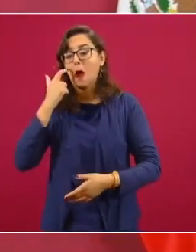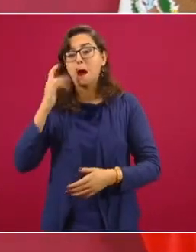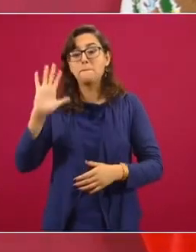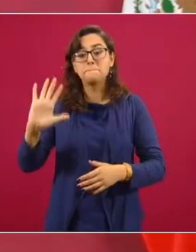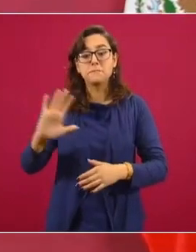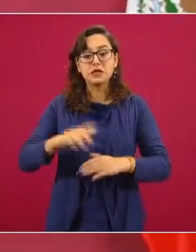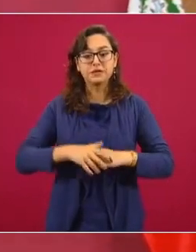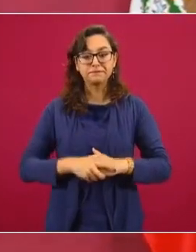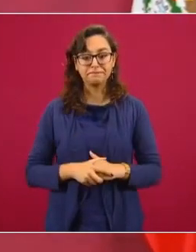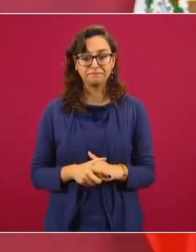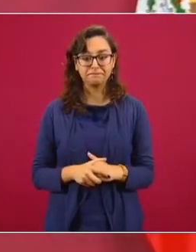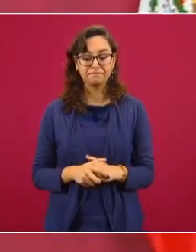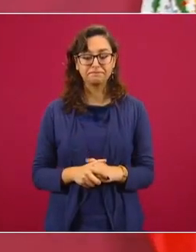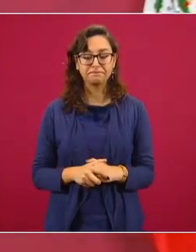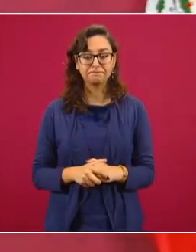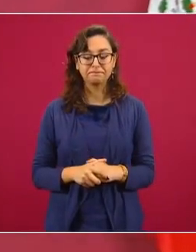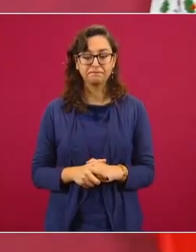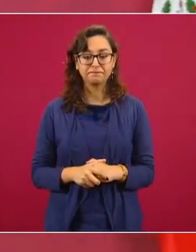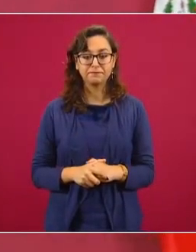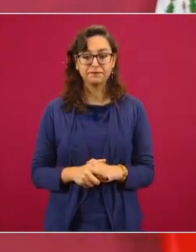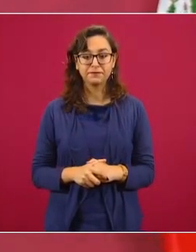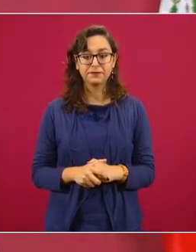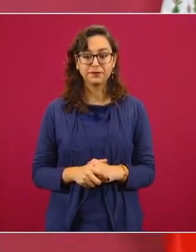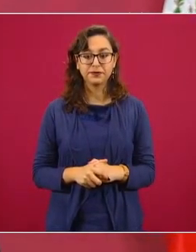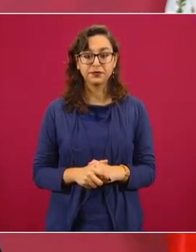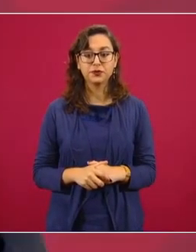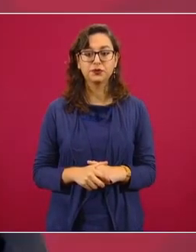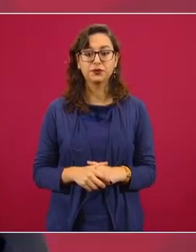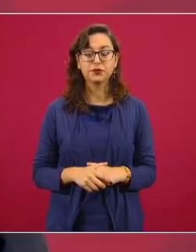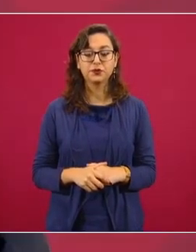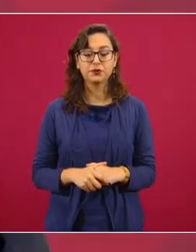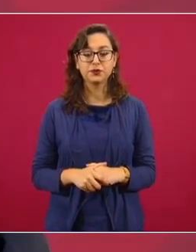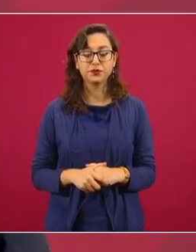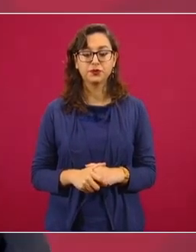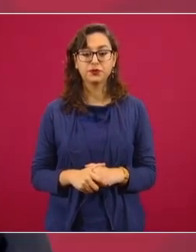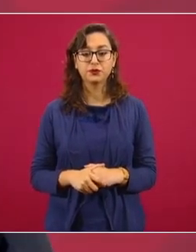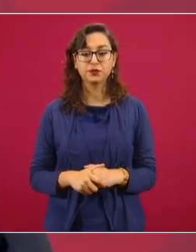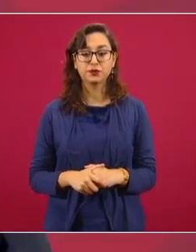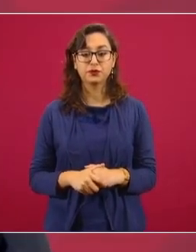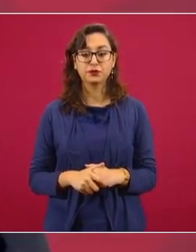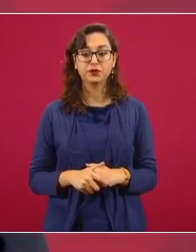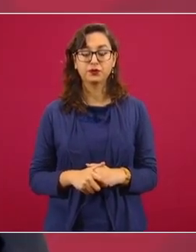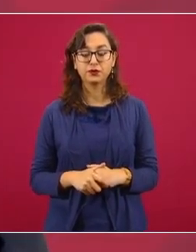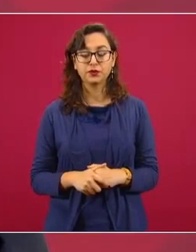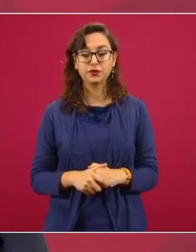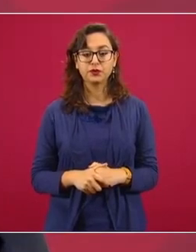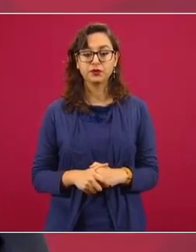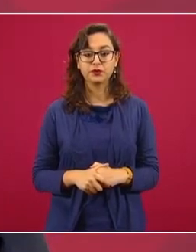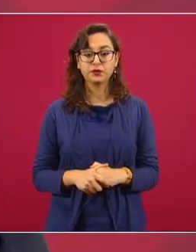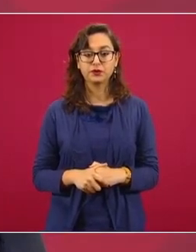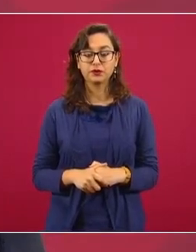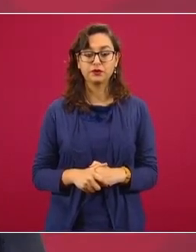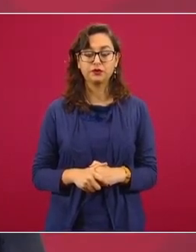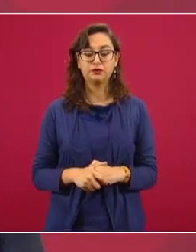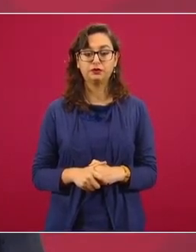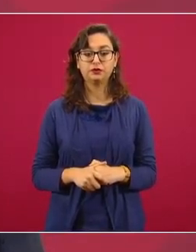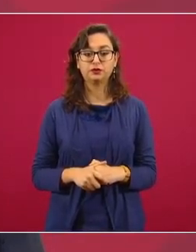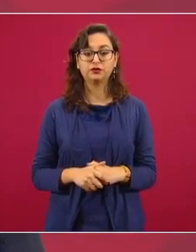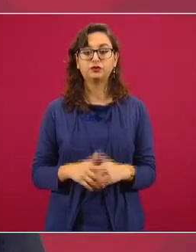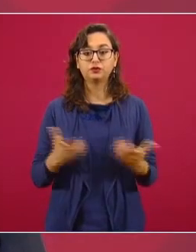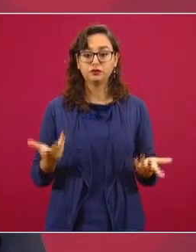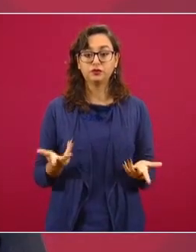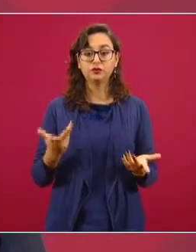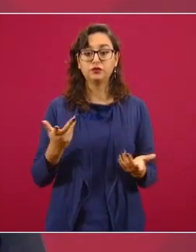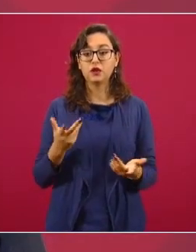me entero de las elecciones de ayer por la información